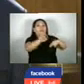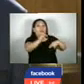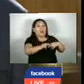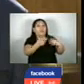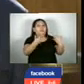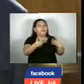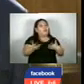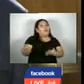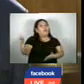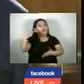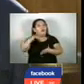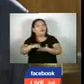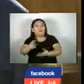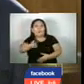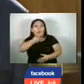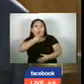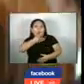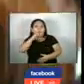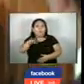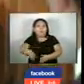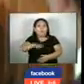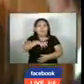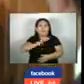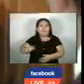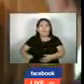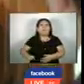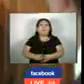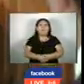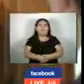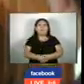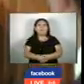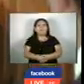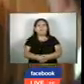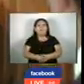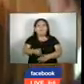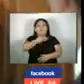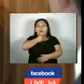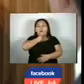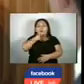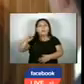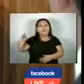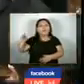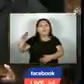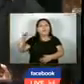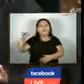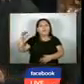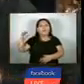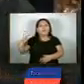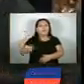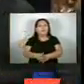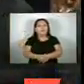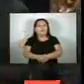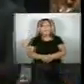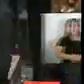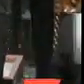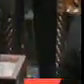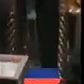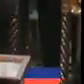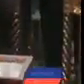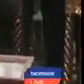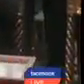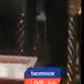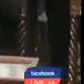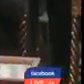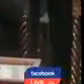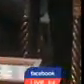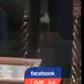fueron retomadas por un medio salvadoreño. Este es un informe de Rocío Cruz para Noticiero Hechos.